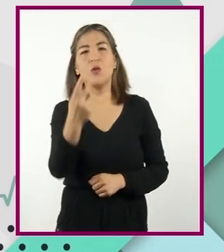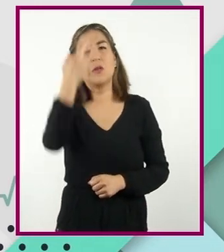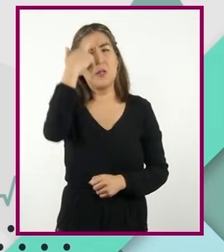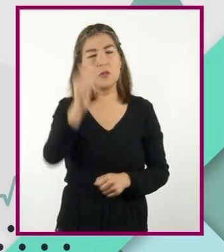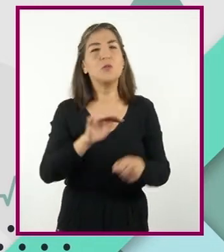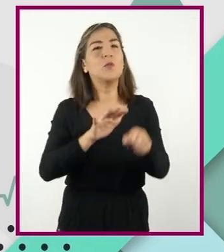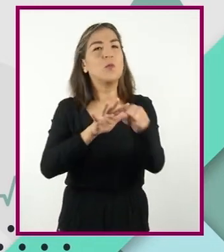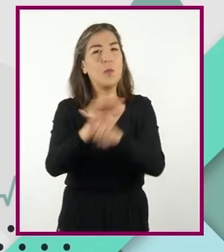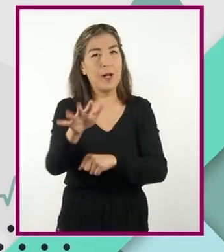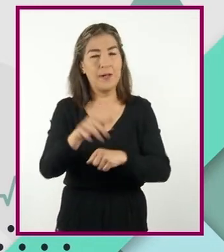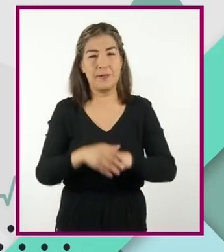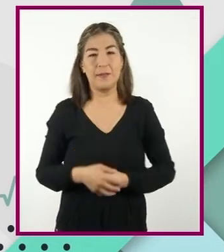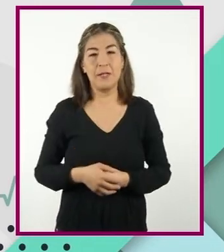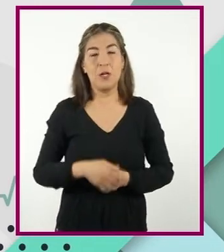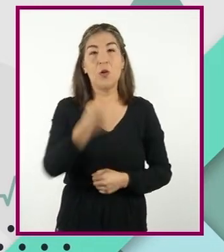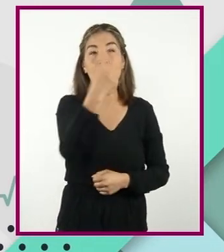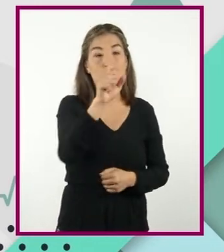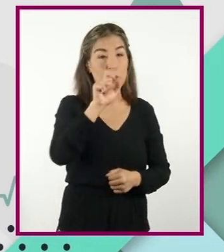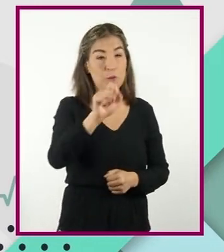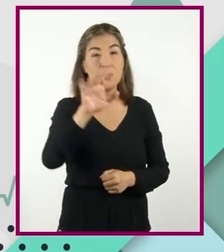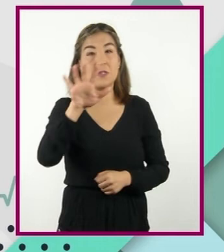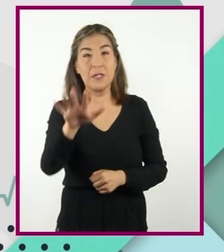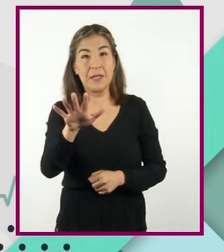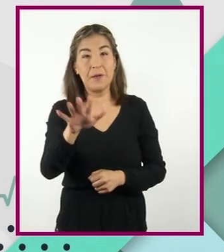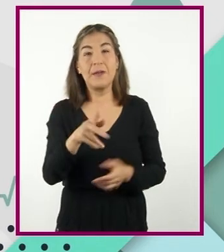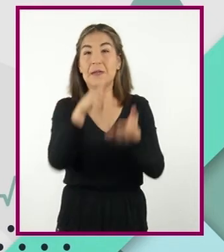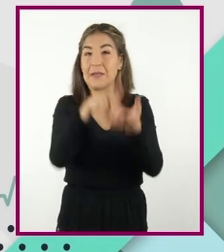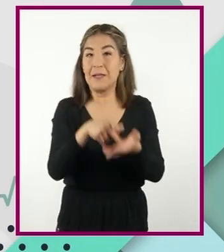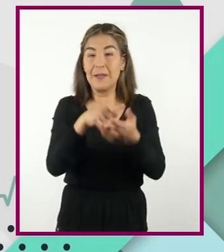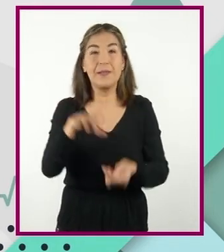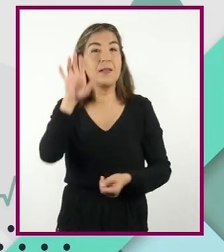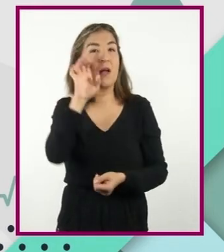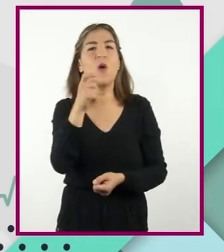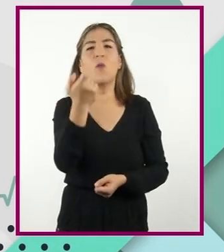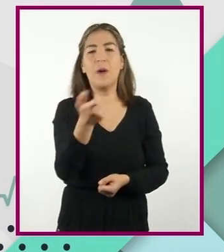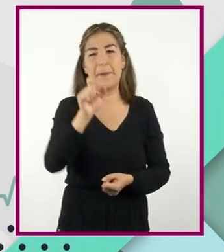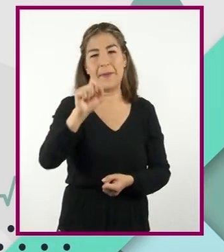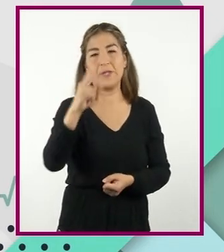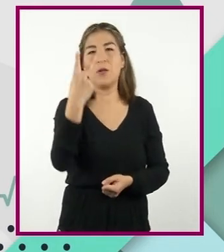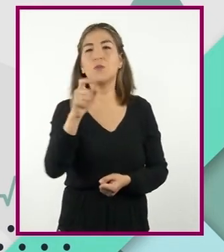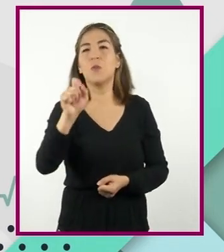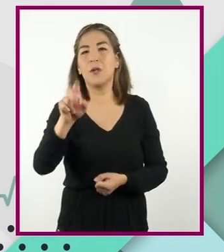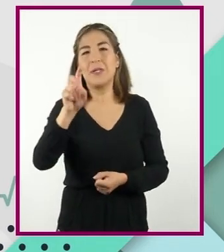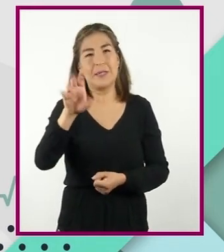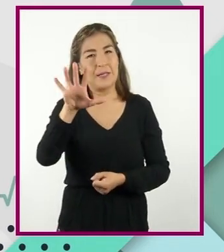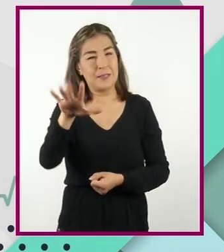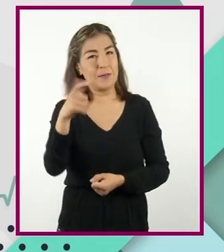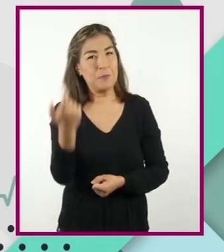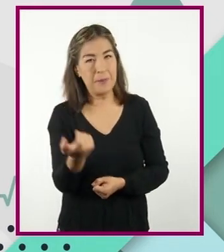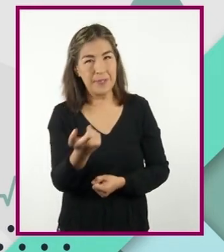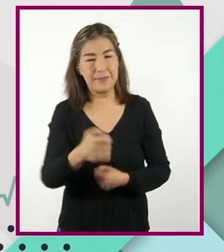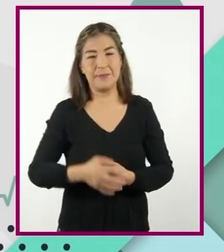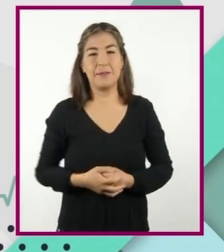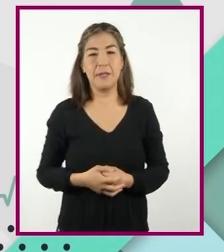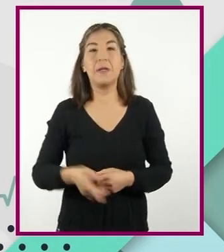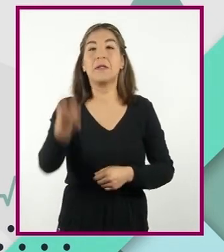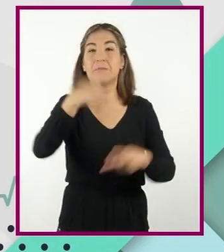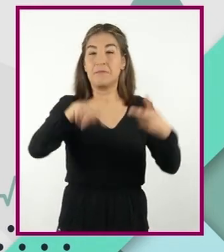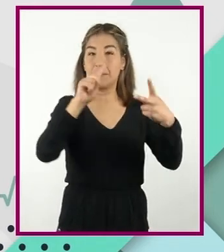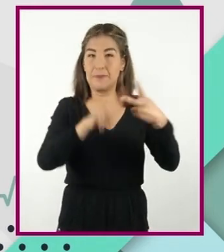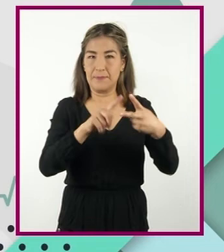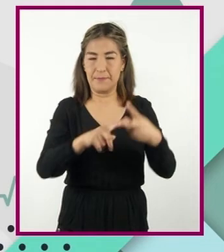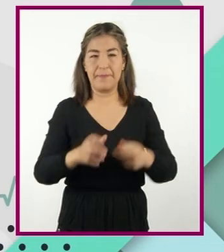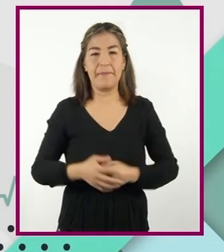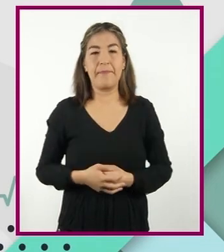primera razón, 1.5 kilogramos de naranja cuestan 22.35 pesos. La segunda